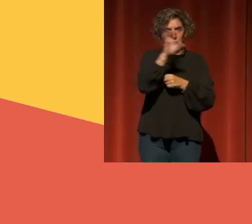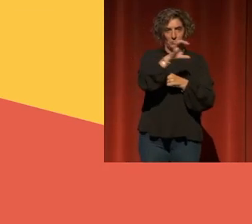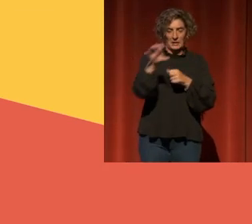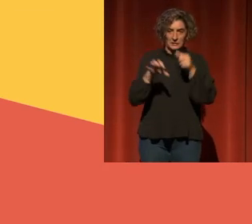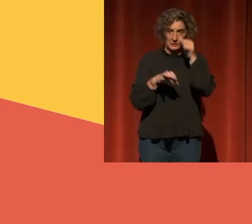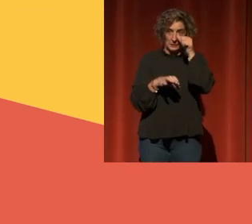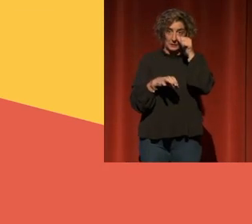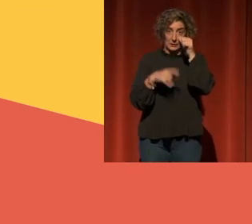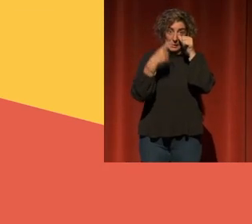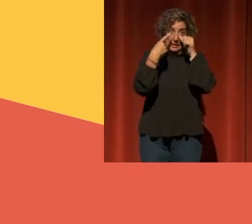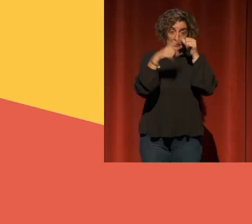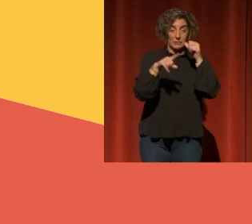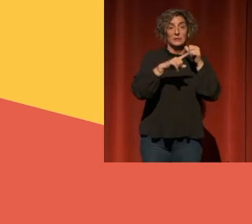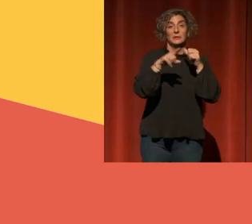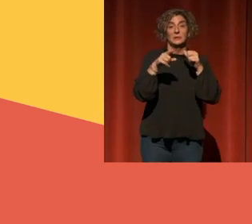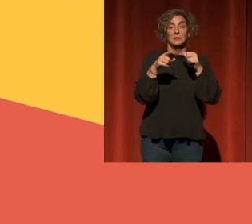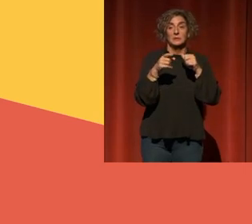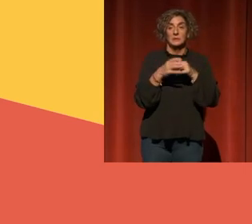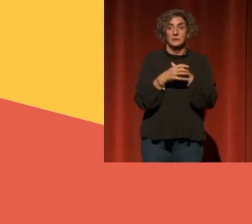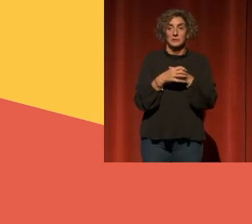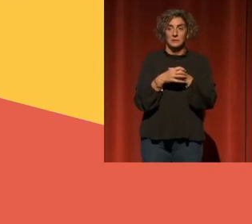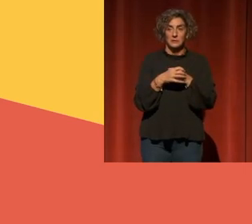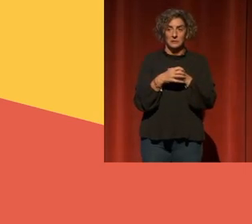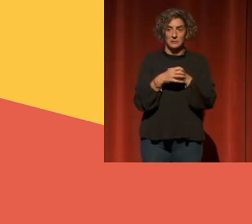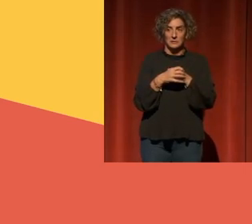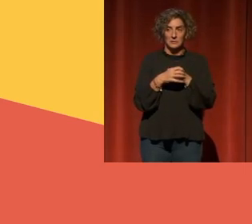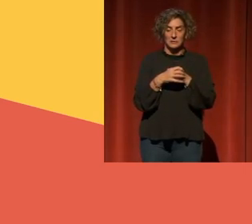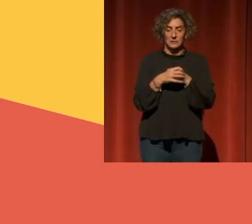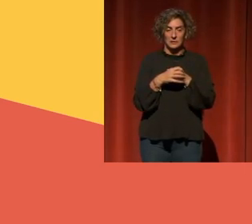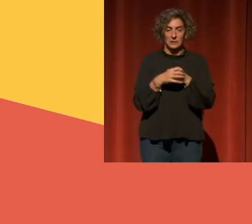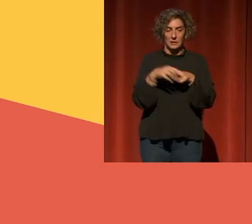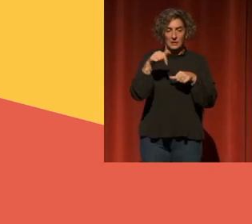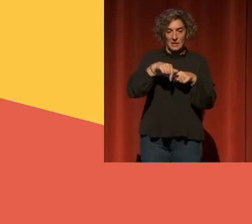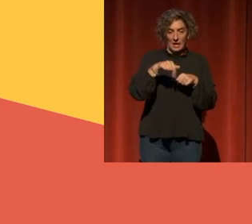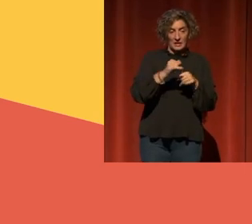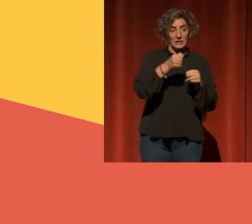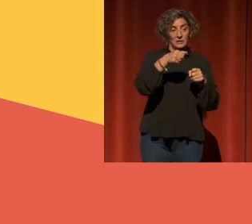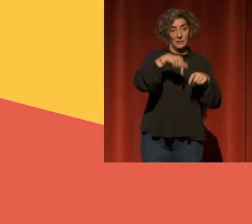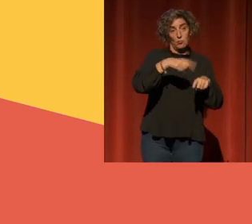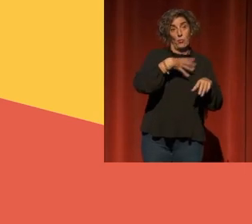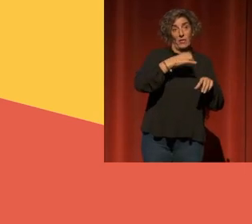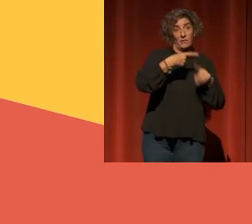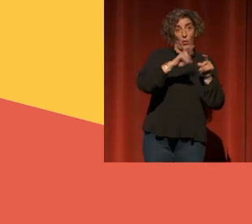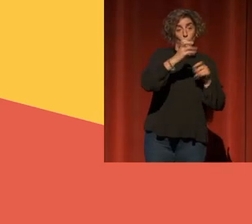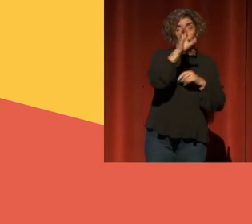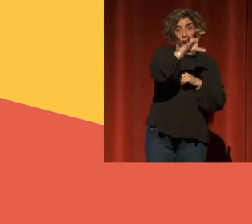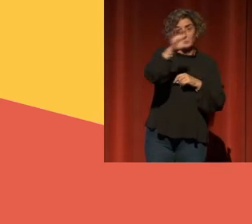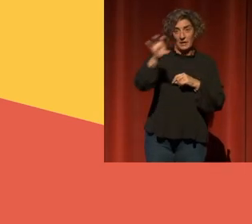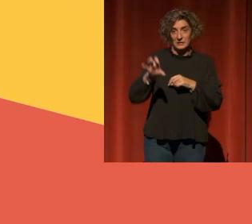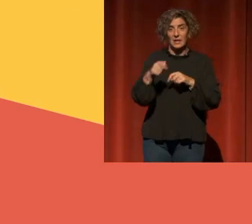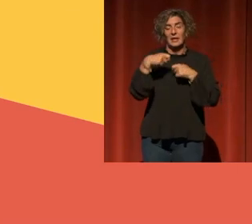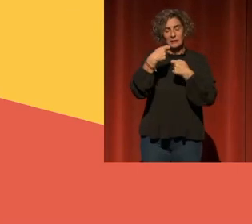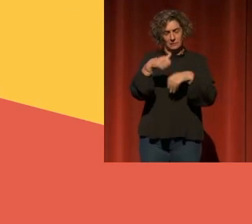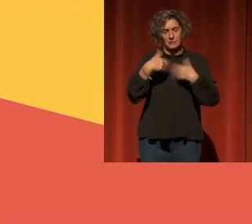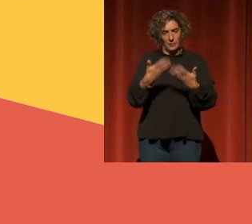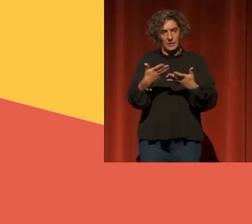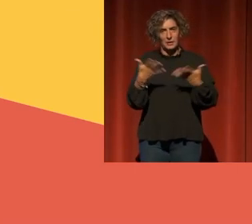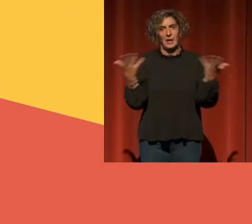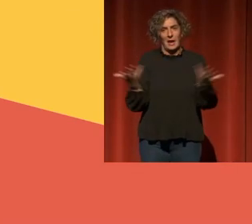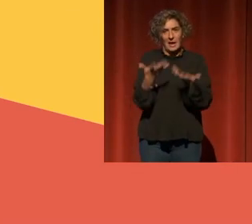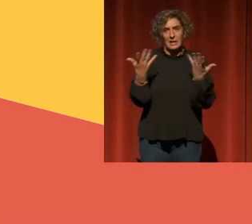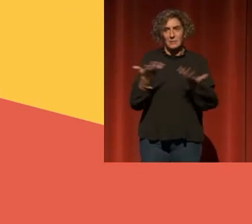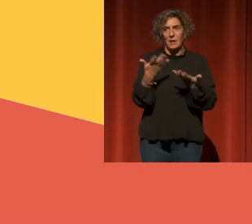muchos representantes de bibliotecas públicas que tenemos aquí son diferentes entre los diferentes países también animaba a realizar